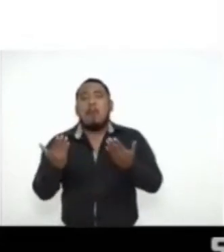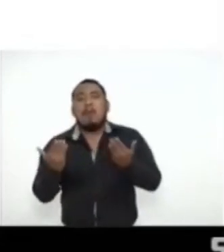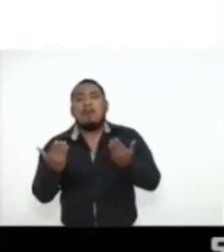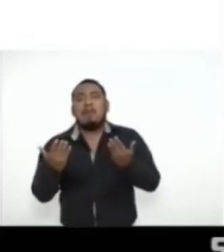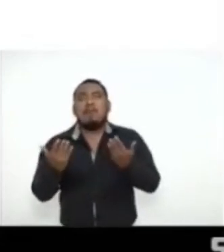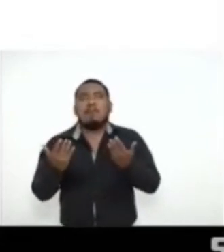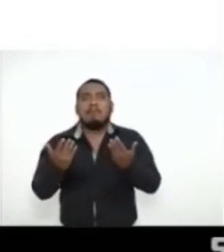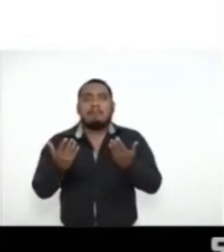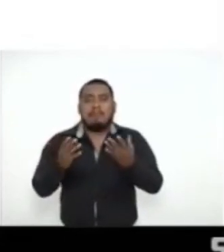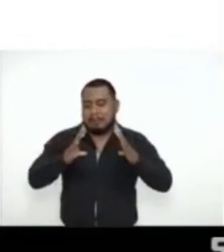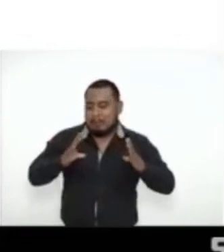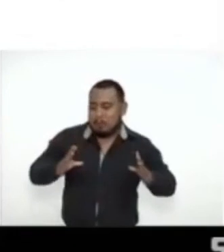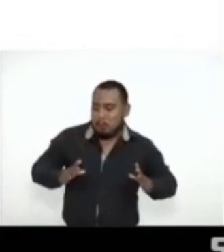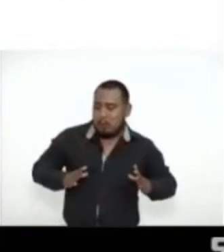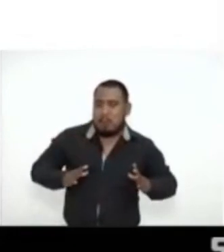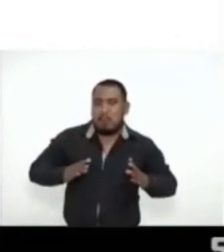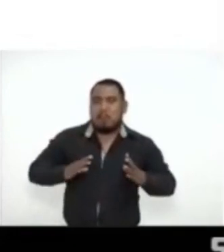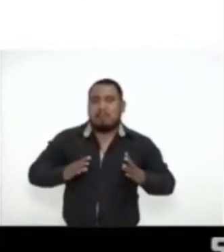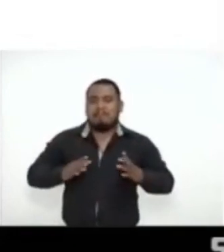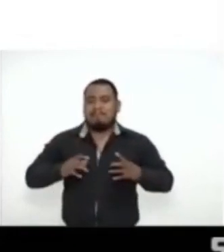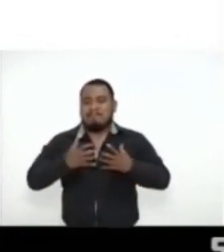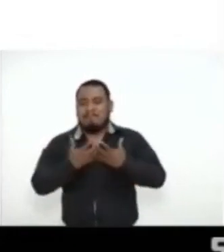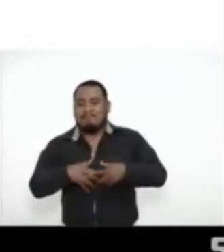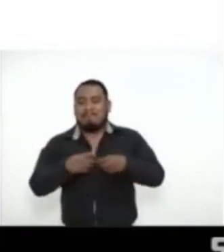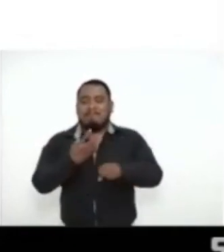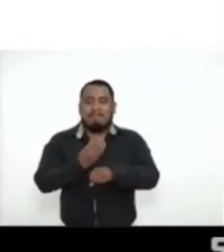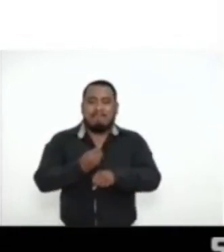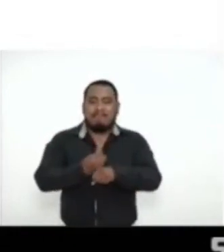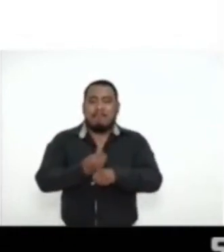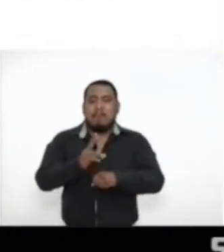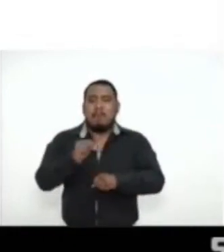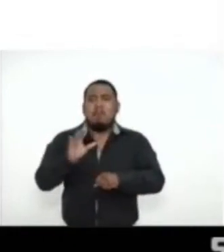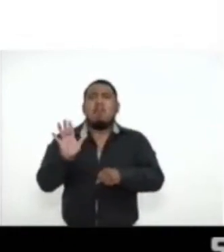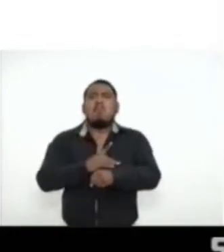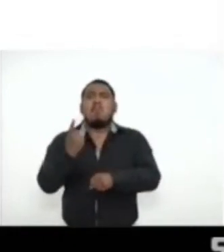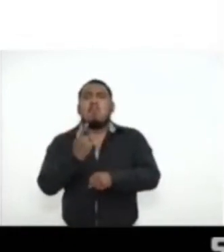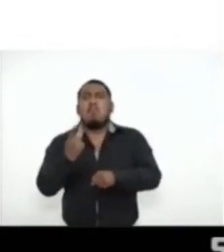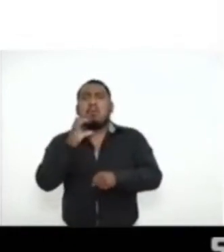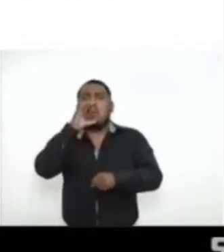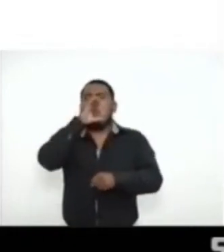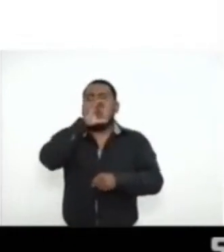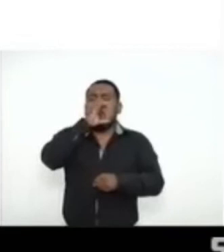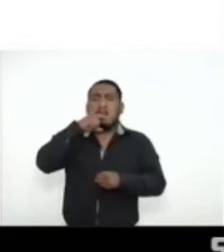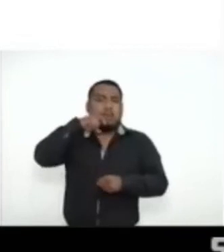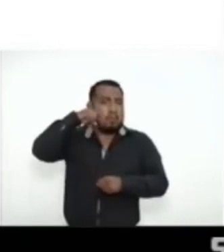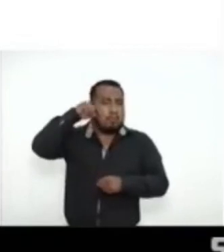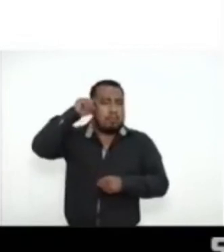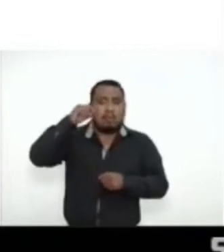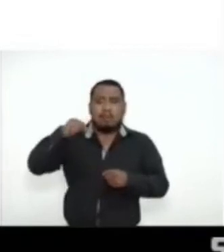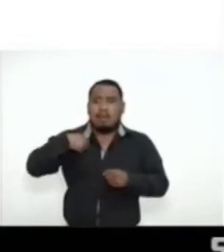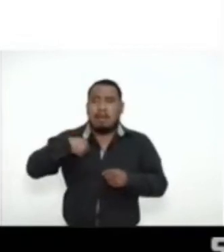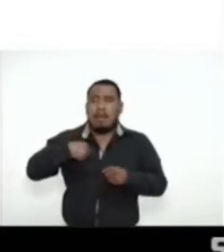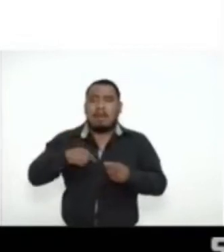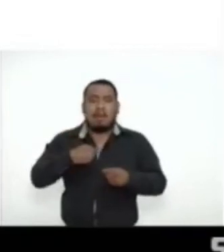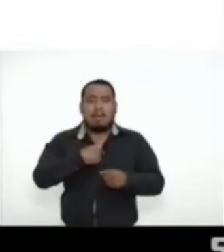la reparación nuestro cuerpo. ¿Y por qué tenemos fiebre? Porque hubo algo que nosotros no